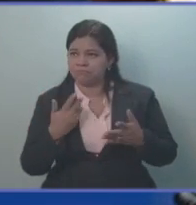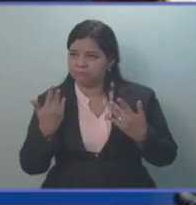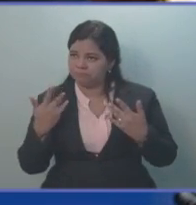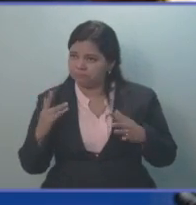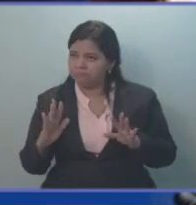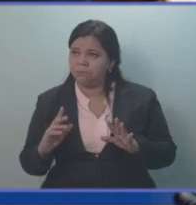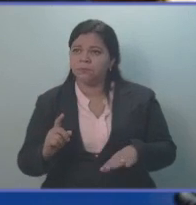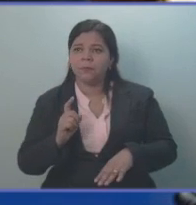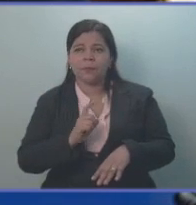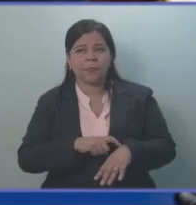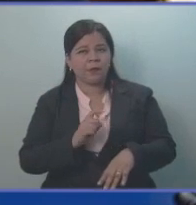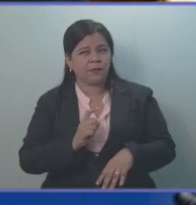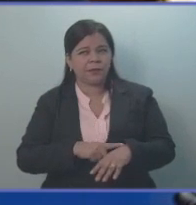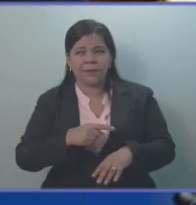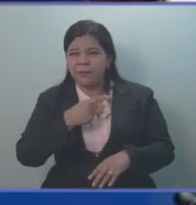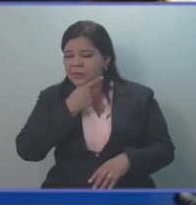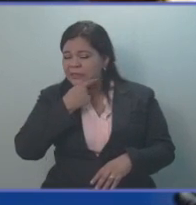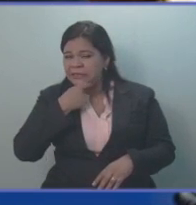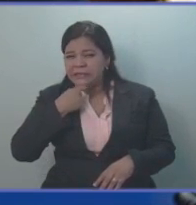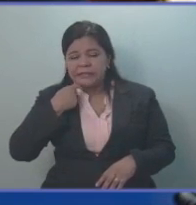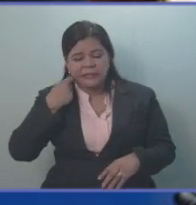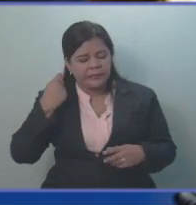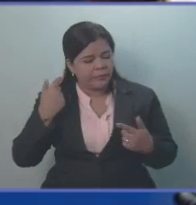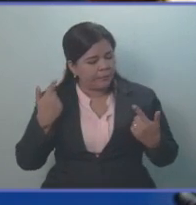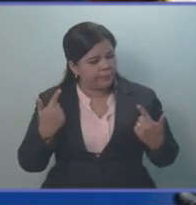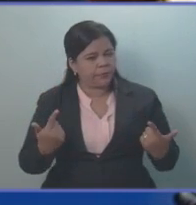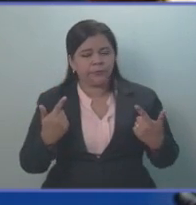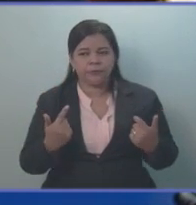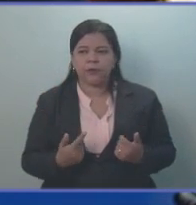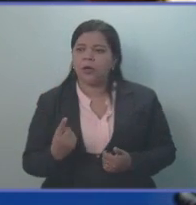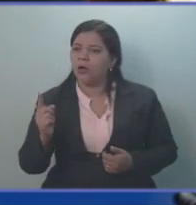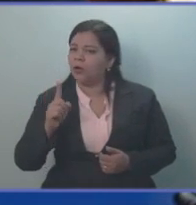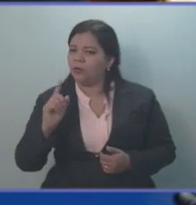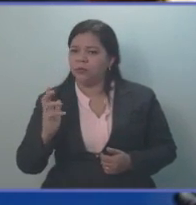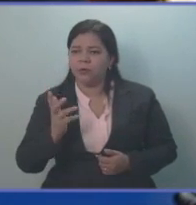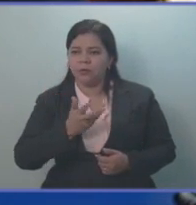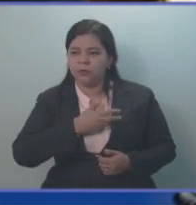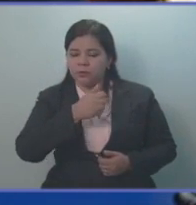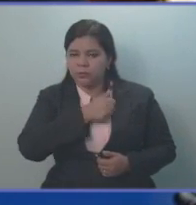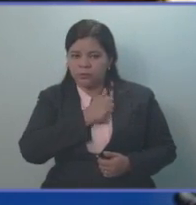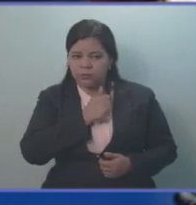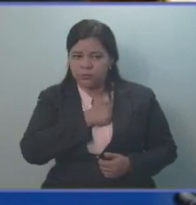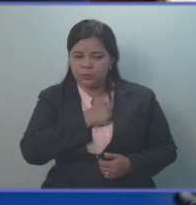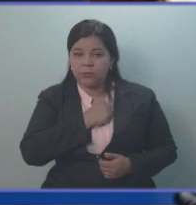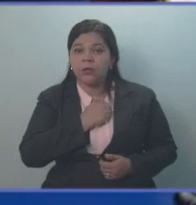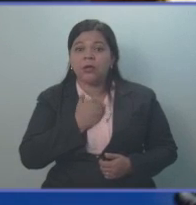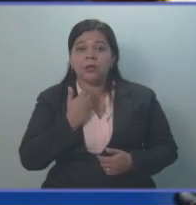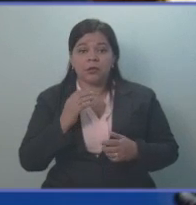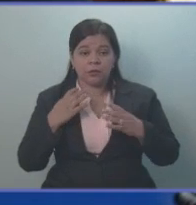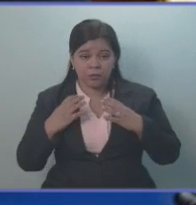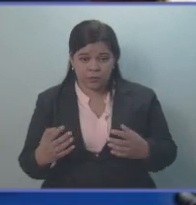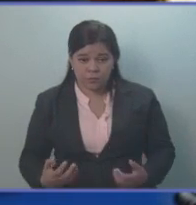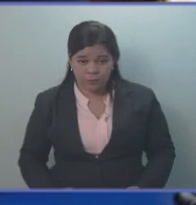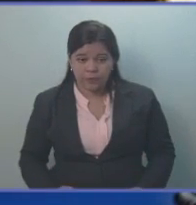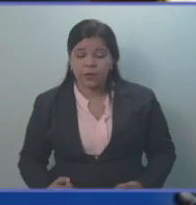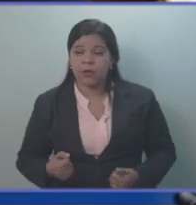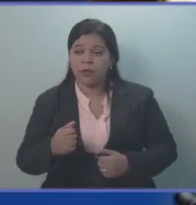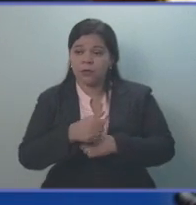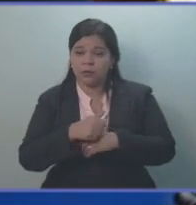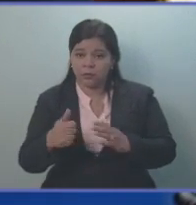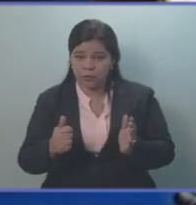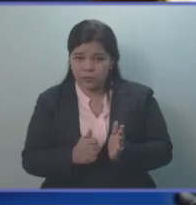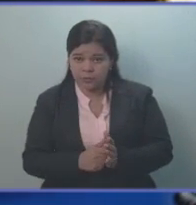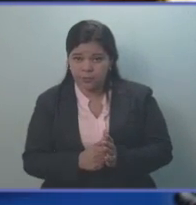de sequía, yo diría profundo. No es responsabilidad ni del gobierno, ni de la